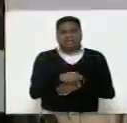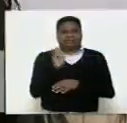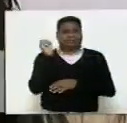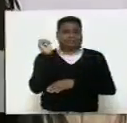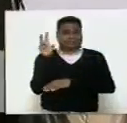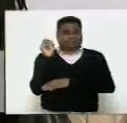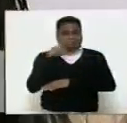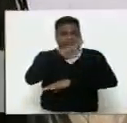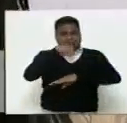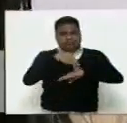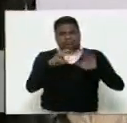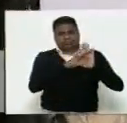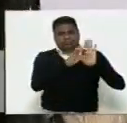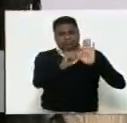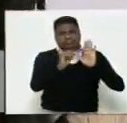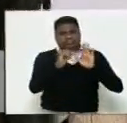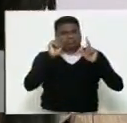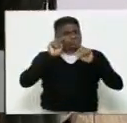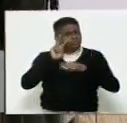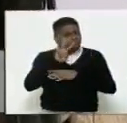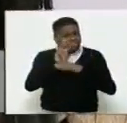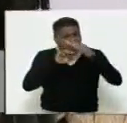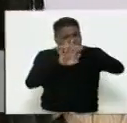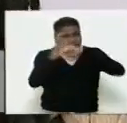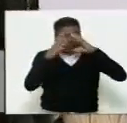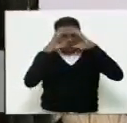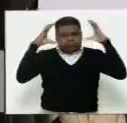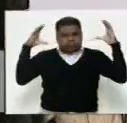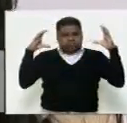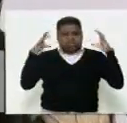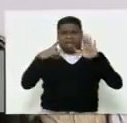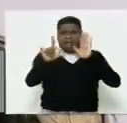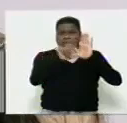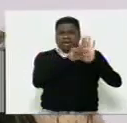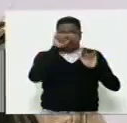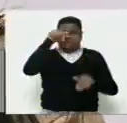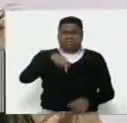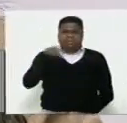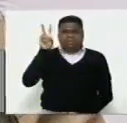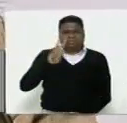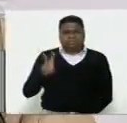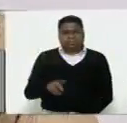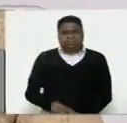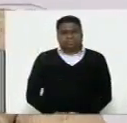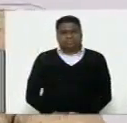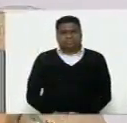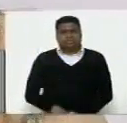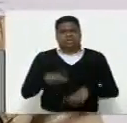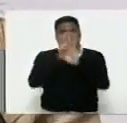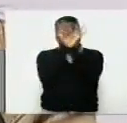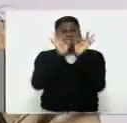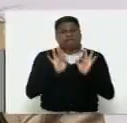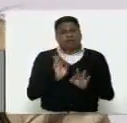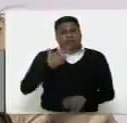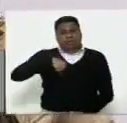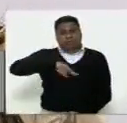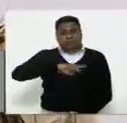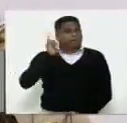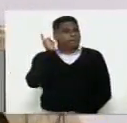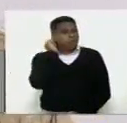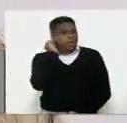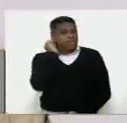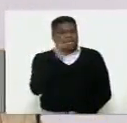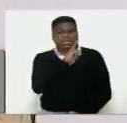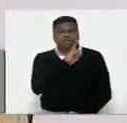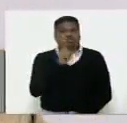Constituyente, con perspectiva inmediata en convertirse en ley de la República. De manera que para nosotras, en